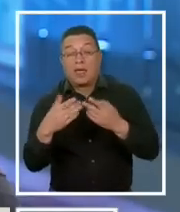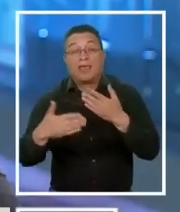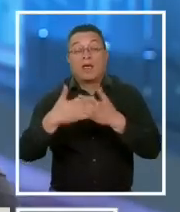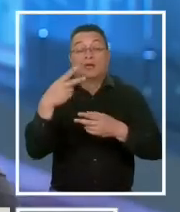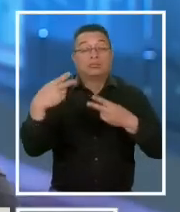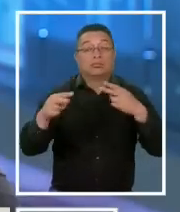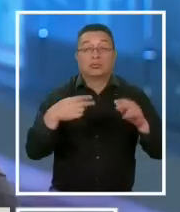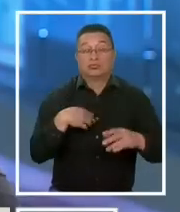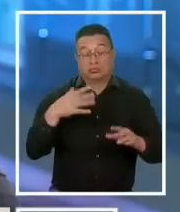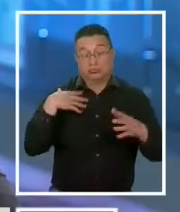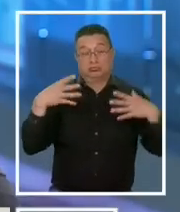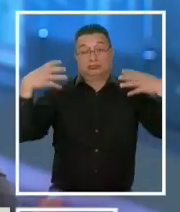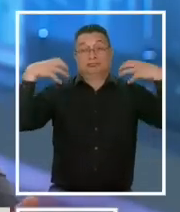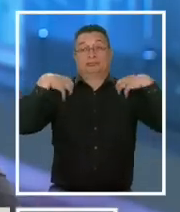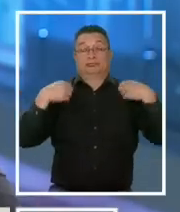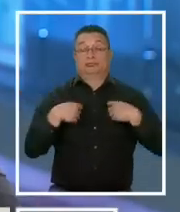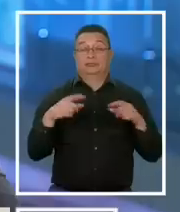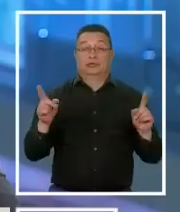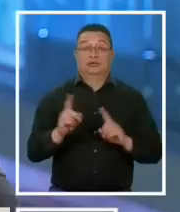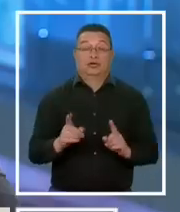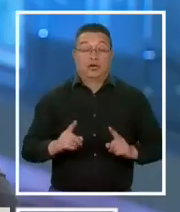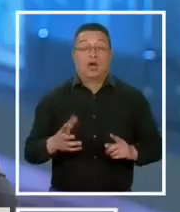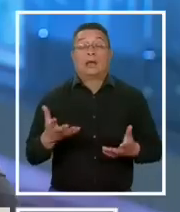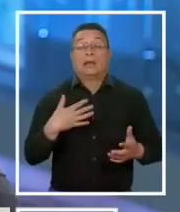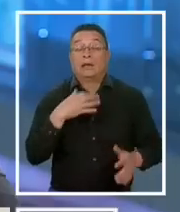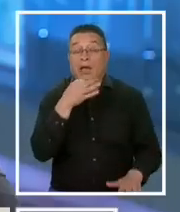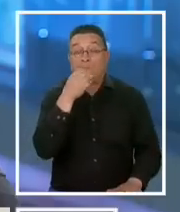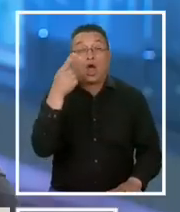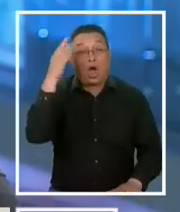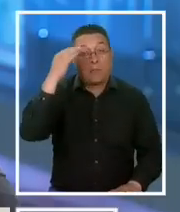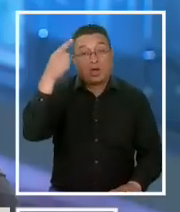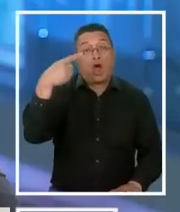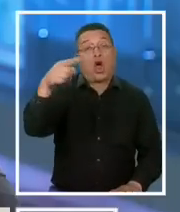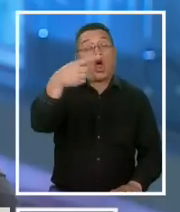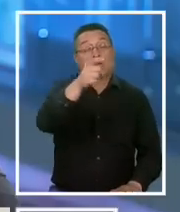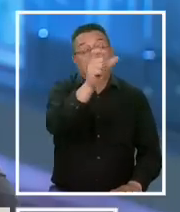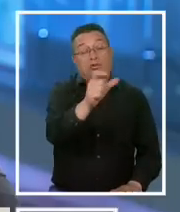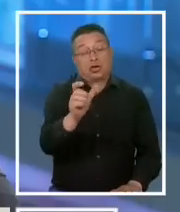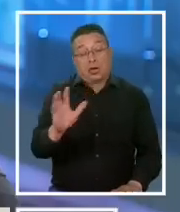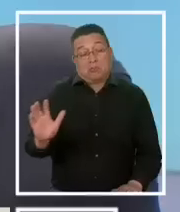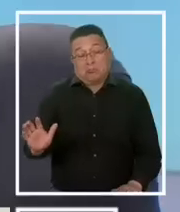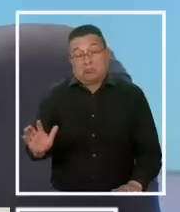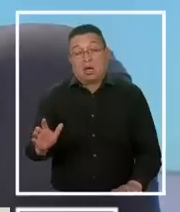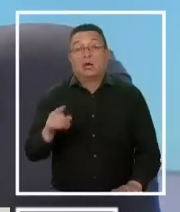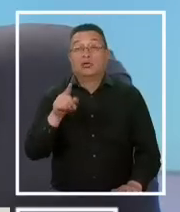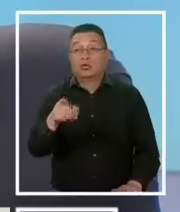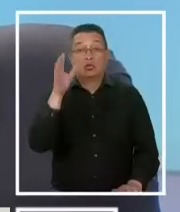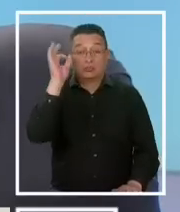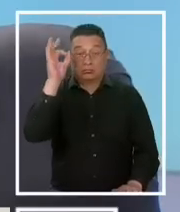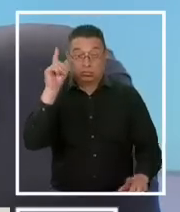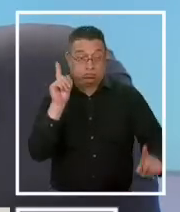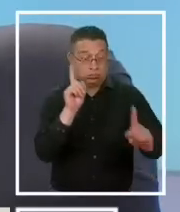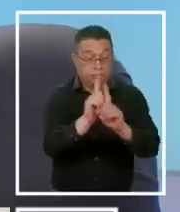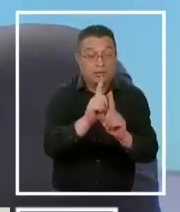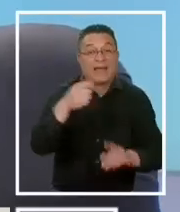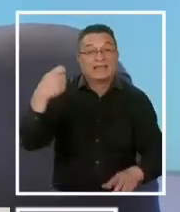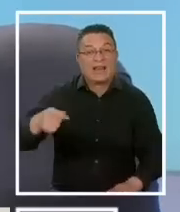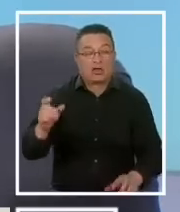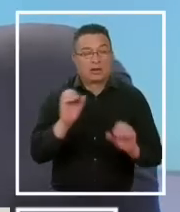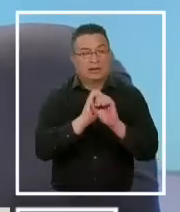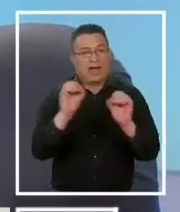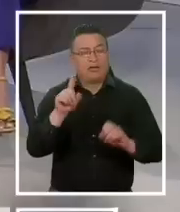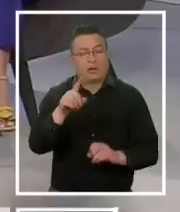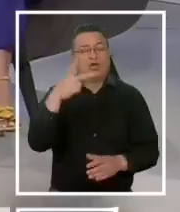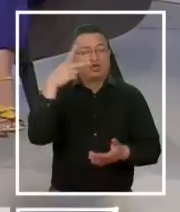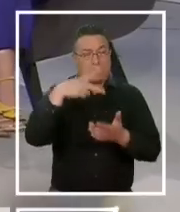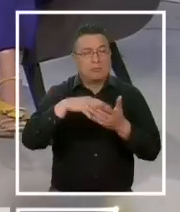diario La segunda por lo tanto Qué le puedo decir respecto a lo que opinan otras personas ya Y usted dice que ahora entonces no se reunió con ninguno de ganadores pero